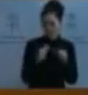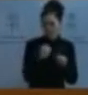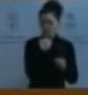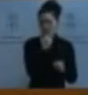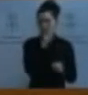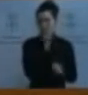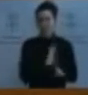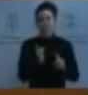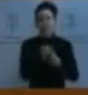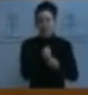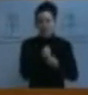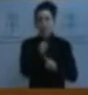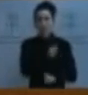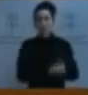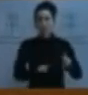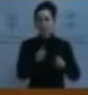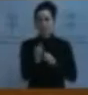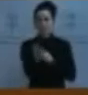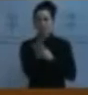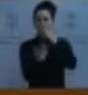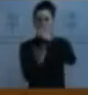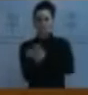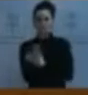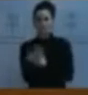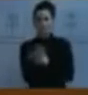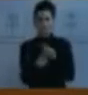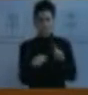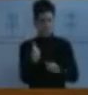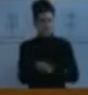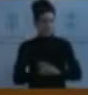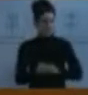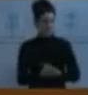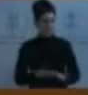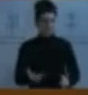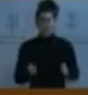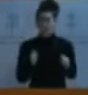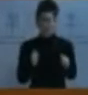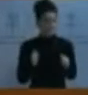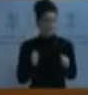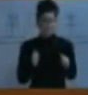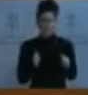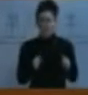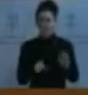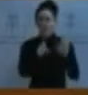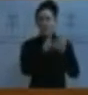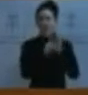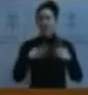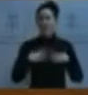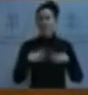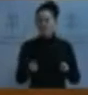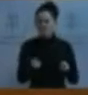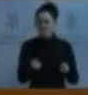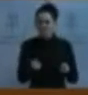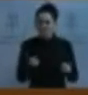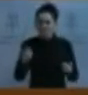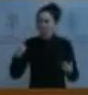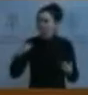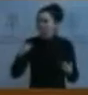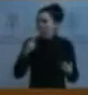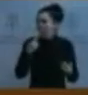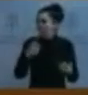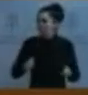nunca más se supo. De la Ley de Salud, señor presidente, pues nunca más se supo. Y de una serie de